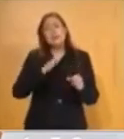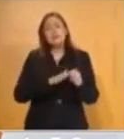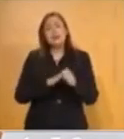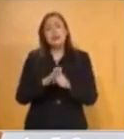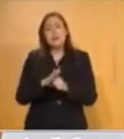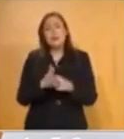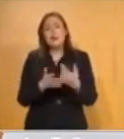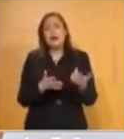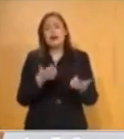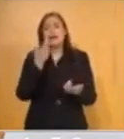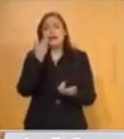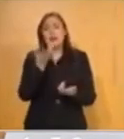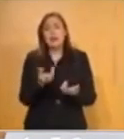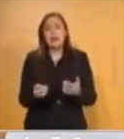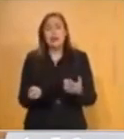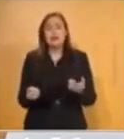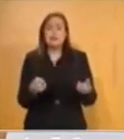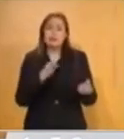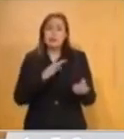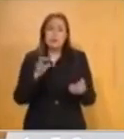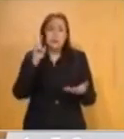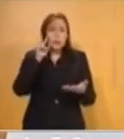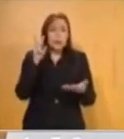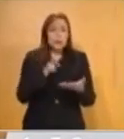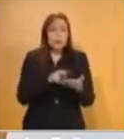valor social que se puede incluir en esta tira cómica.